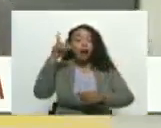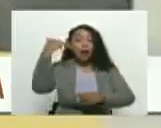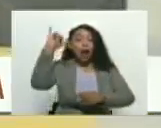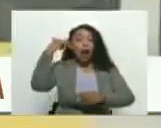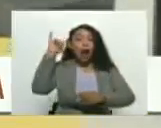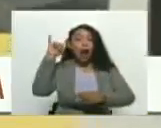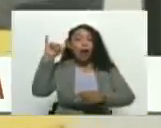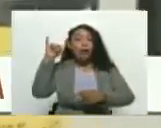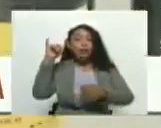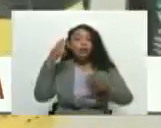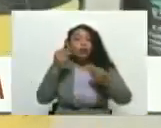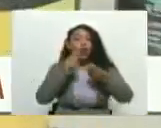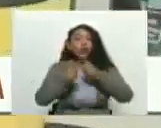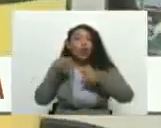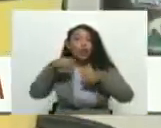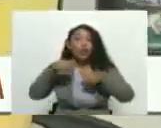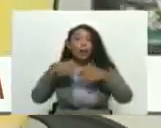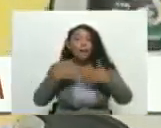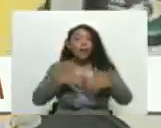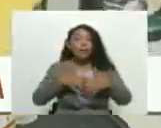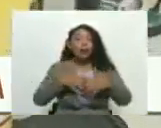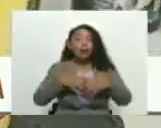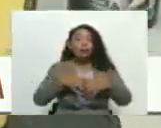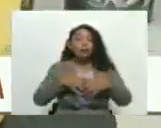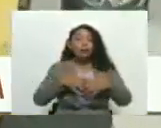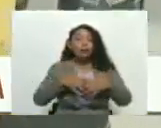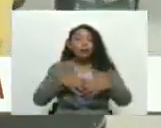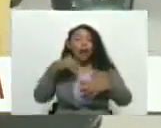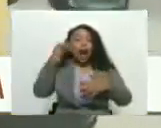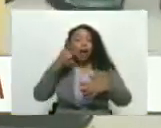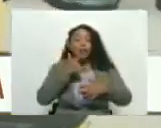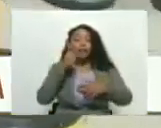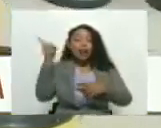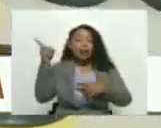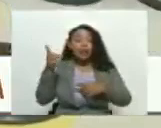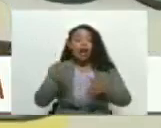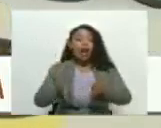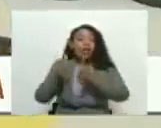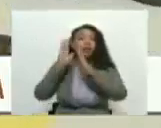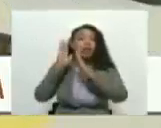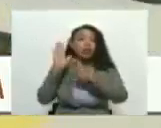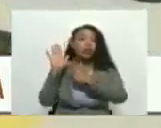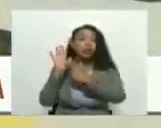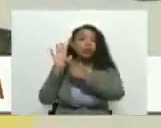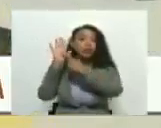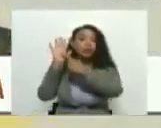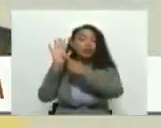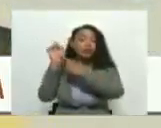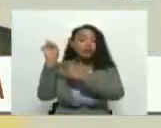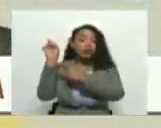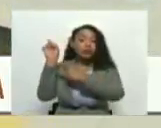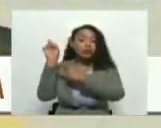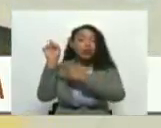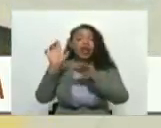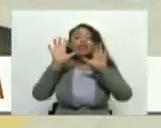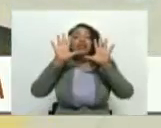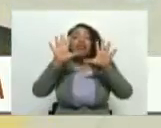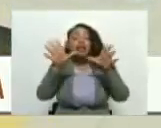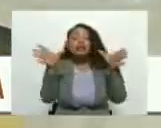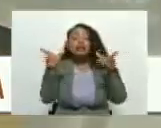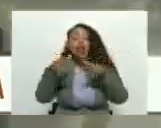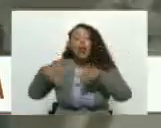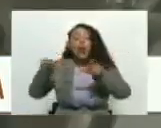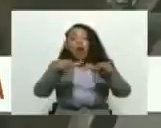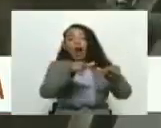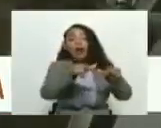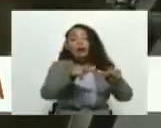con 50 empresas. Y también hay que destacar que en esta sede de aproximadamente 10 hectáreas, señora